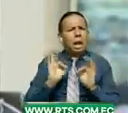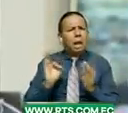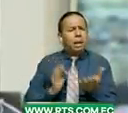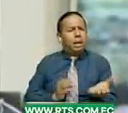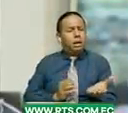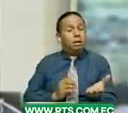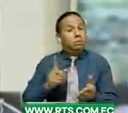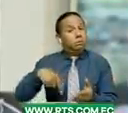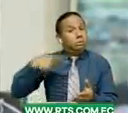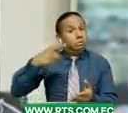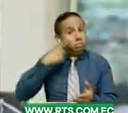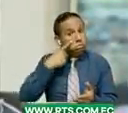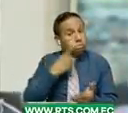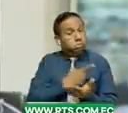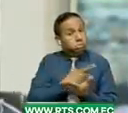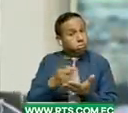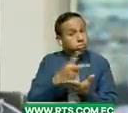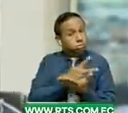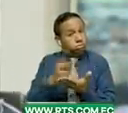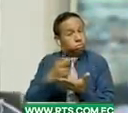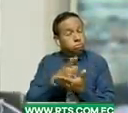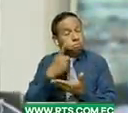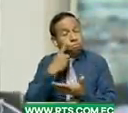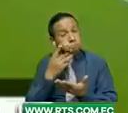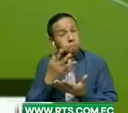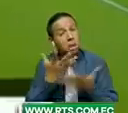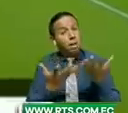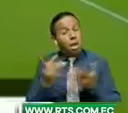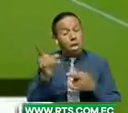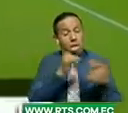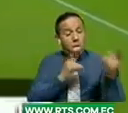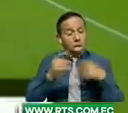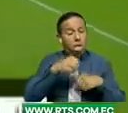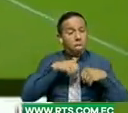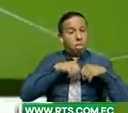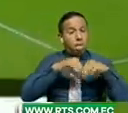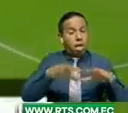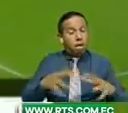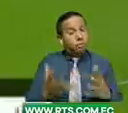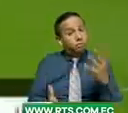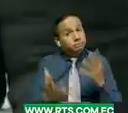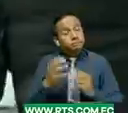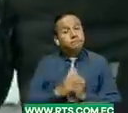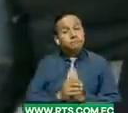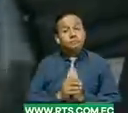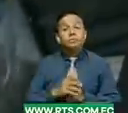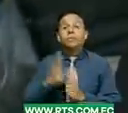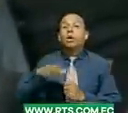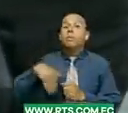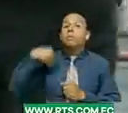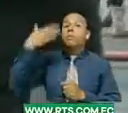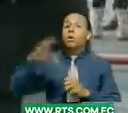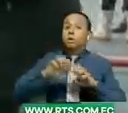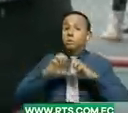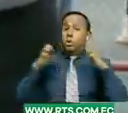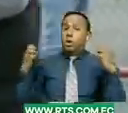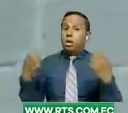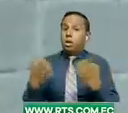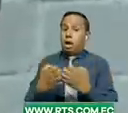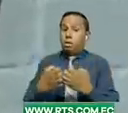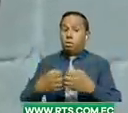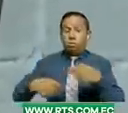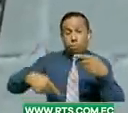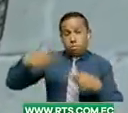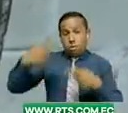si existe o no existe un rebrote. Confiemos en que no. En los próximos encuentros deportivos se reforzarán los controles por parte